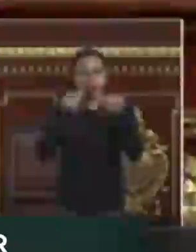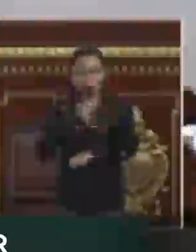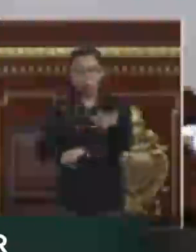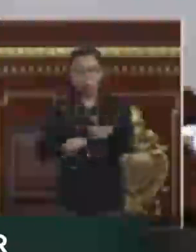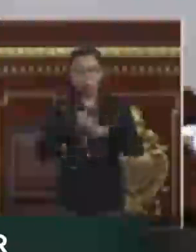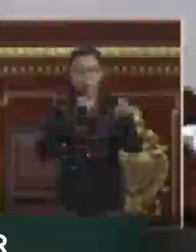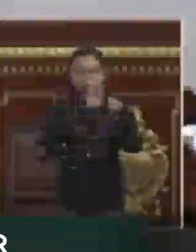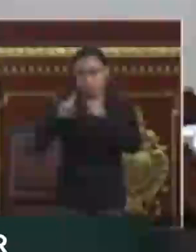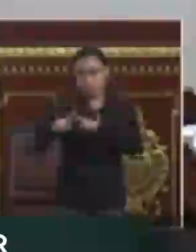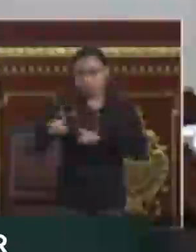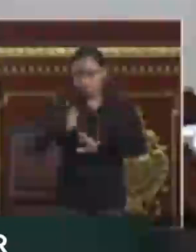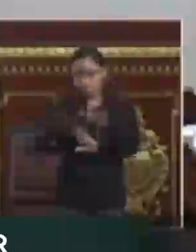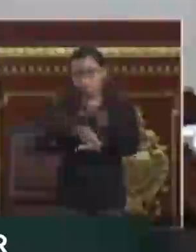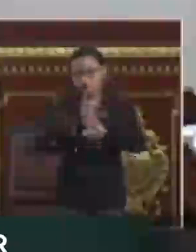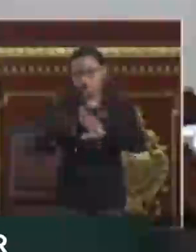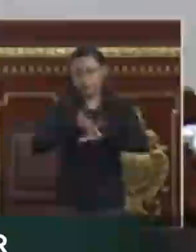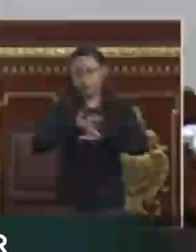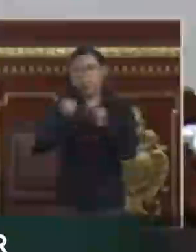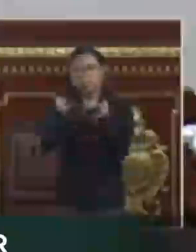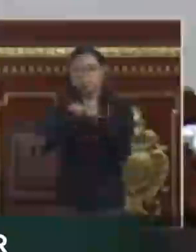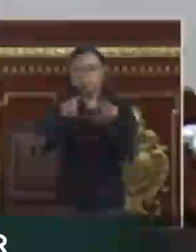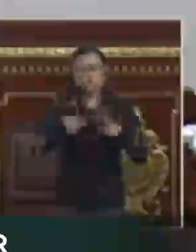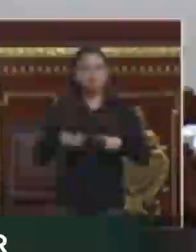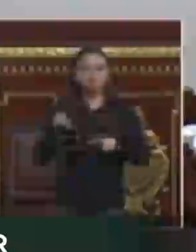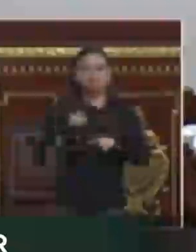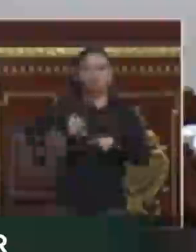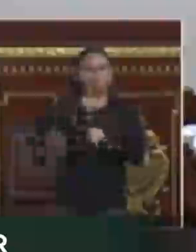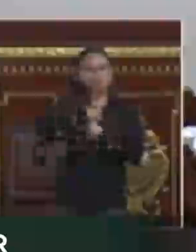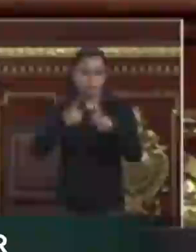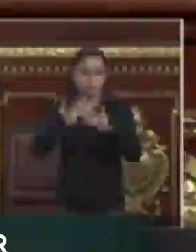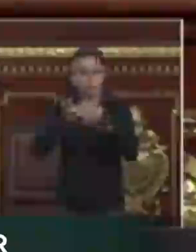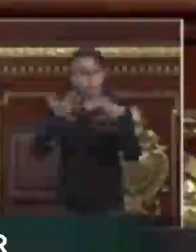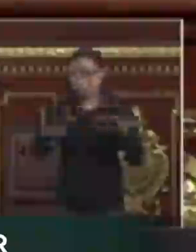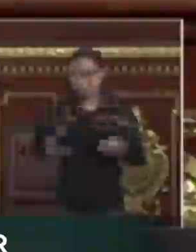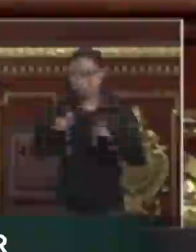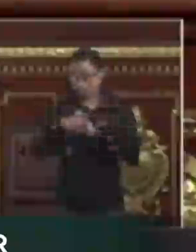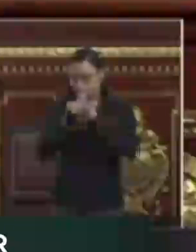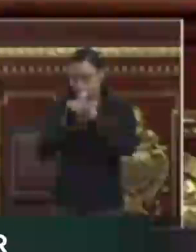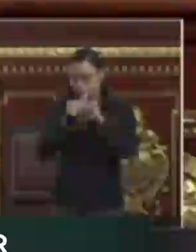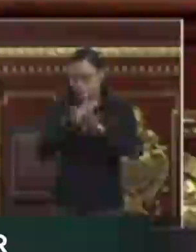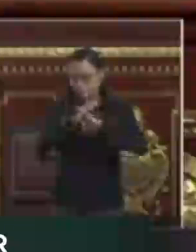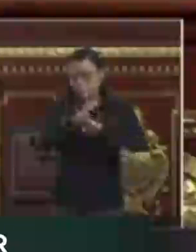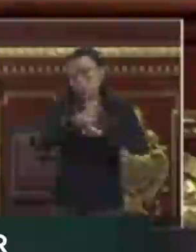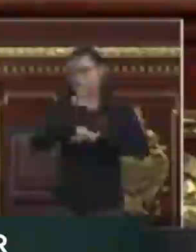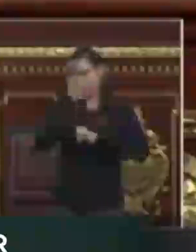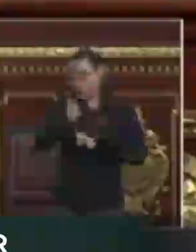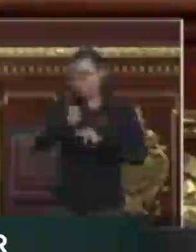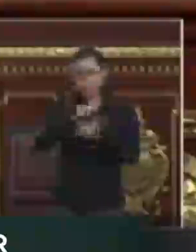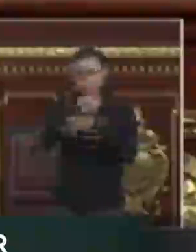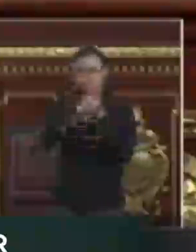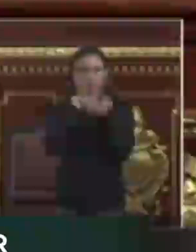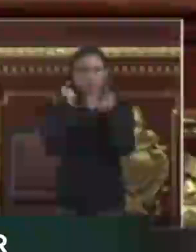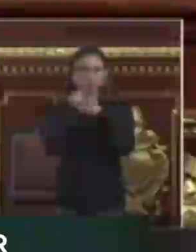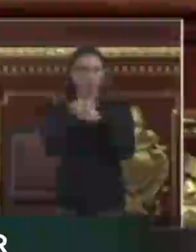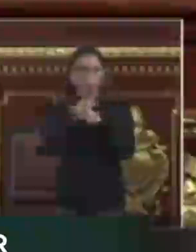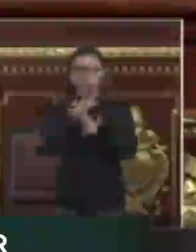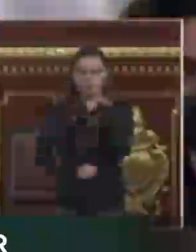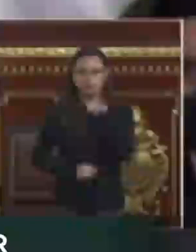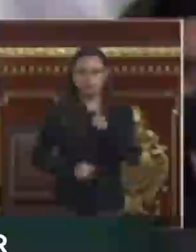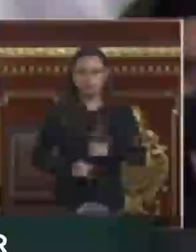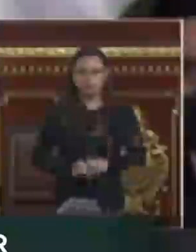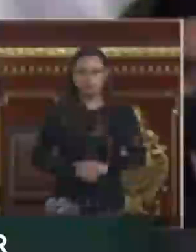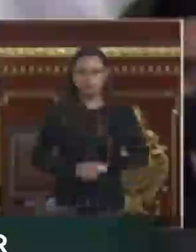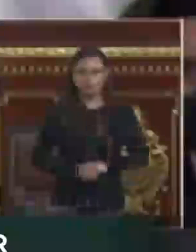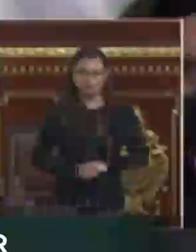2021 sobre incidencia delictiva, dijo que hay un incremento de episodios de violencia familiar en todas las alcaldías. Según el informe, este tipo de